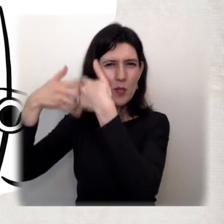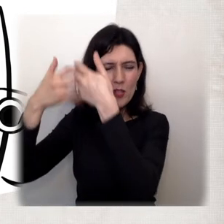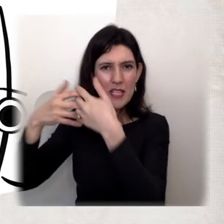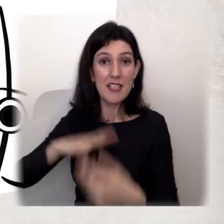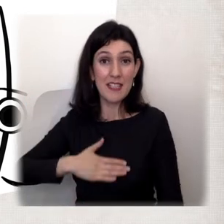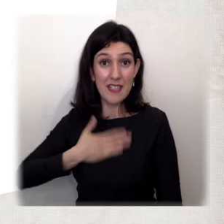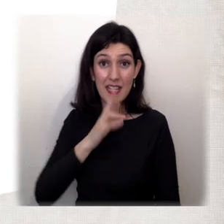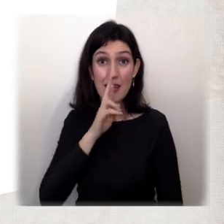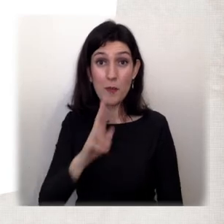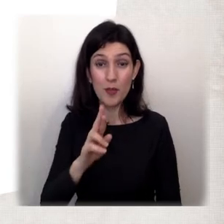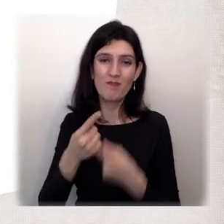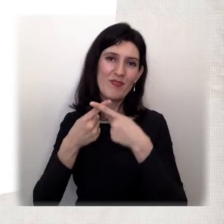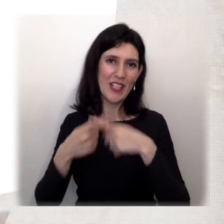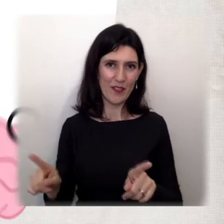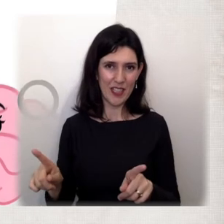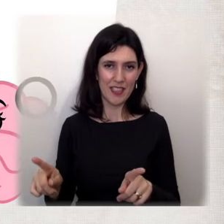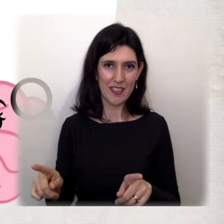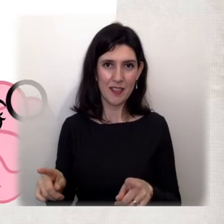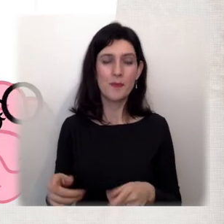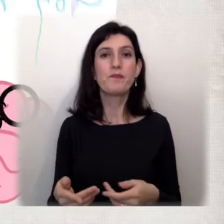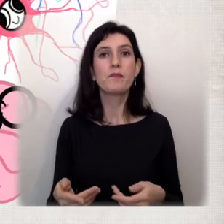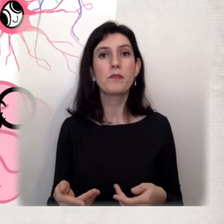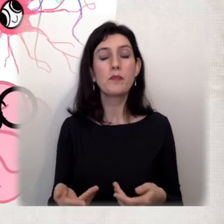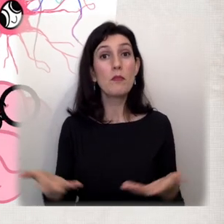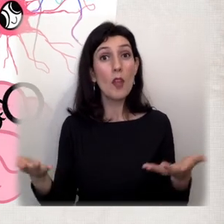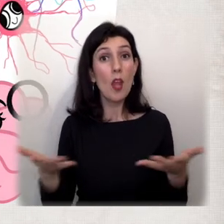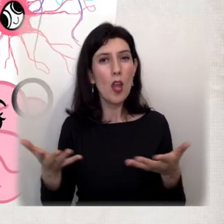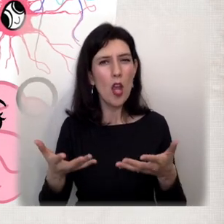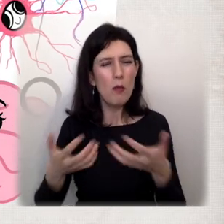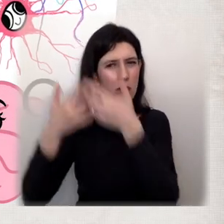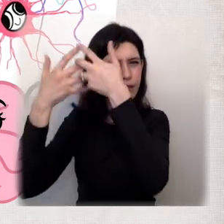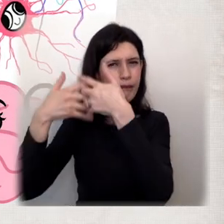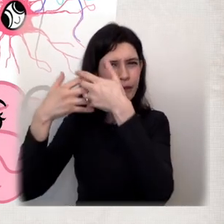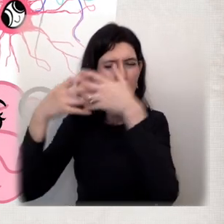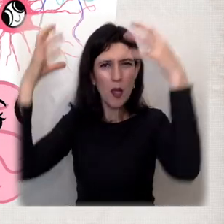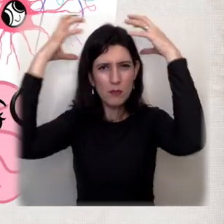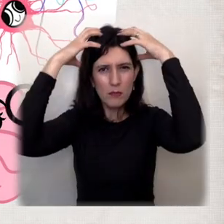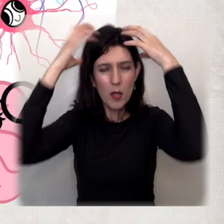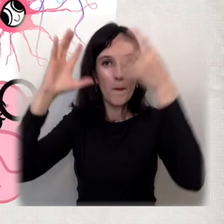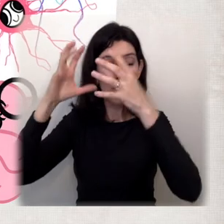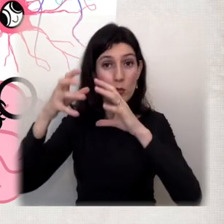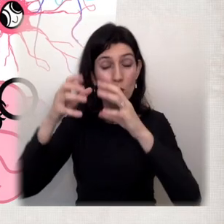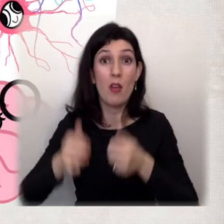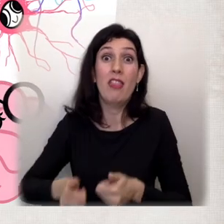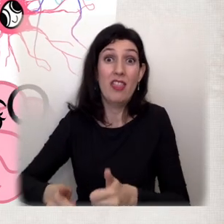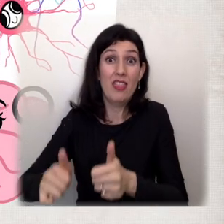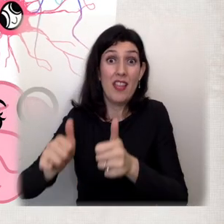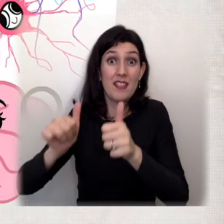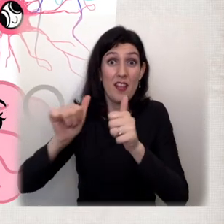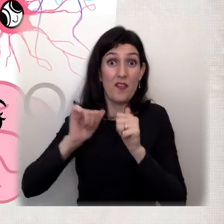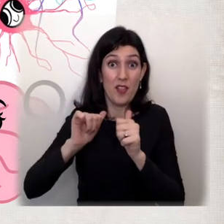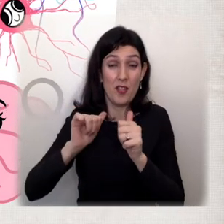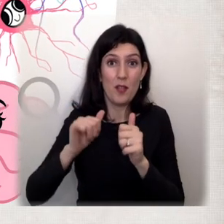de forma distinta. Entender cómo funcionan estos neuromundos es algo desafiante para los profesionales que estudiamos el cerebro, pero por sobre todo